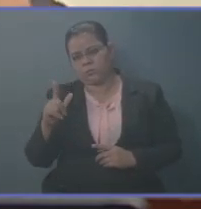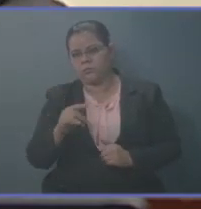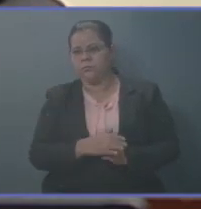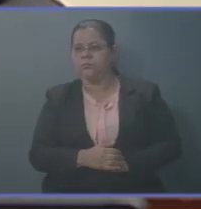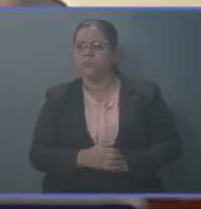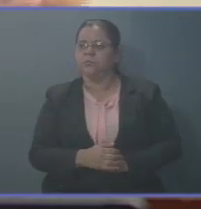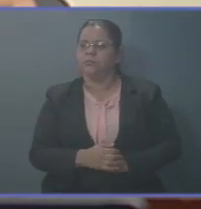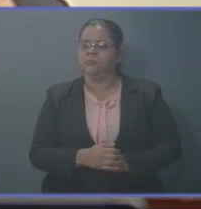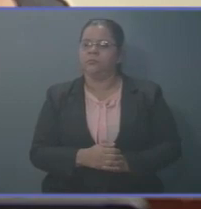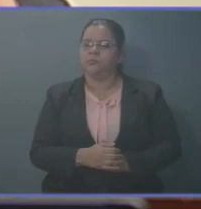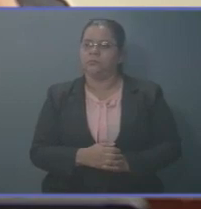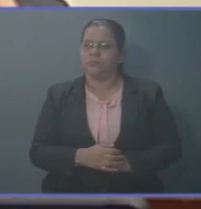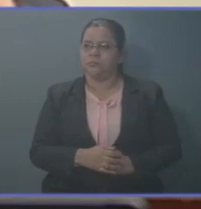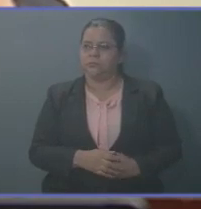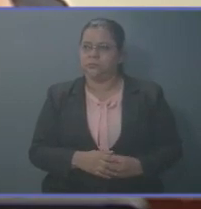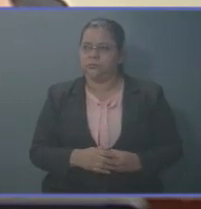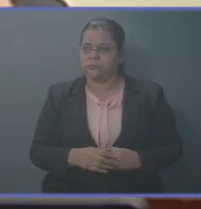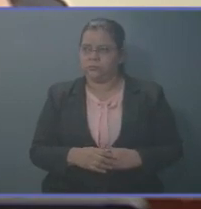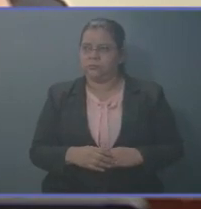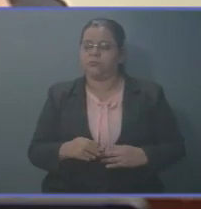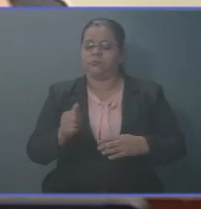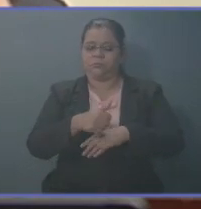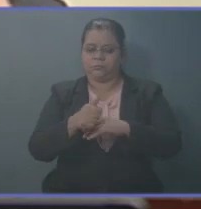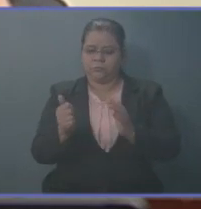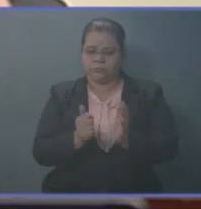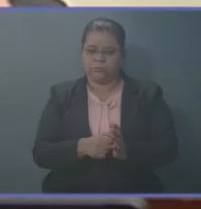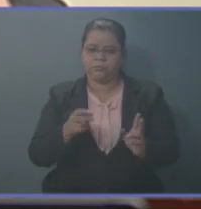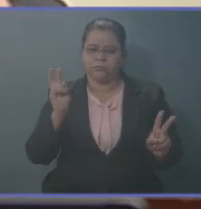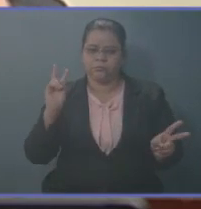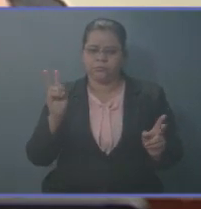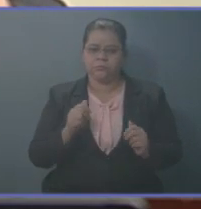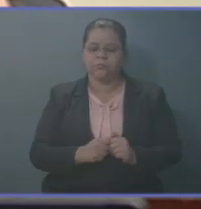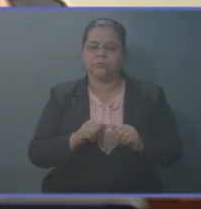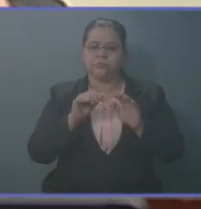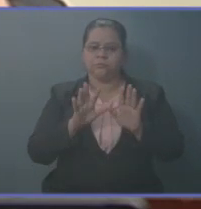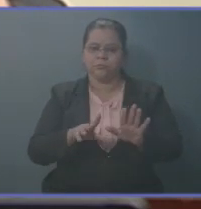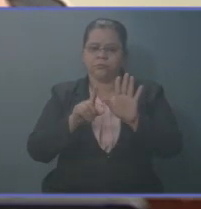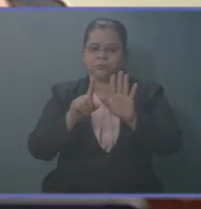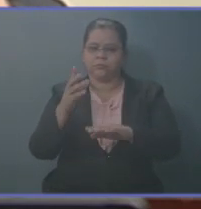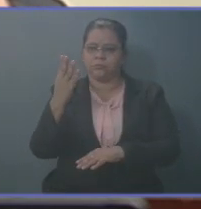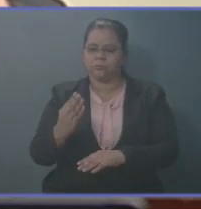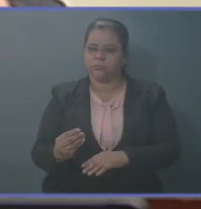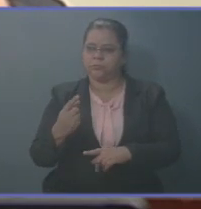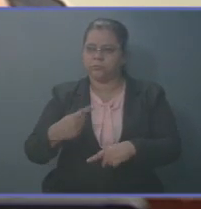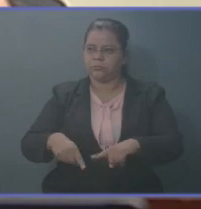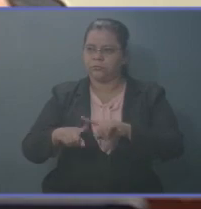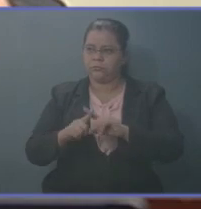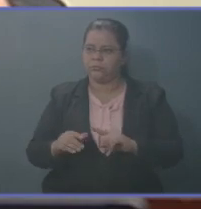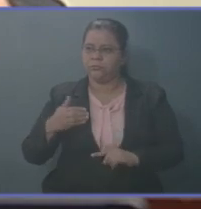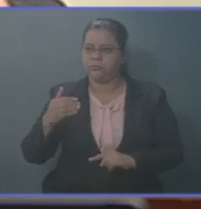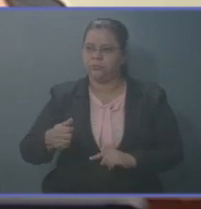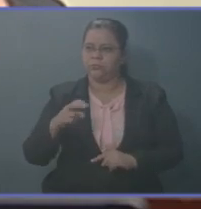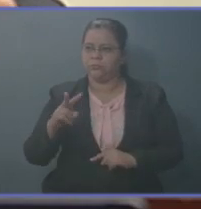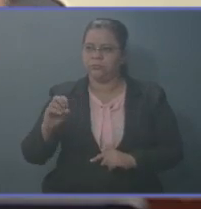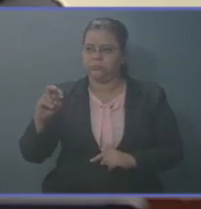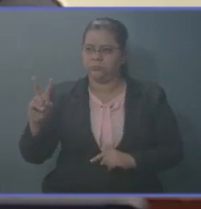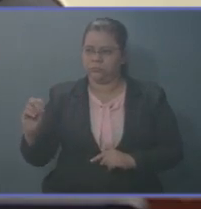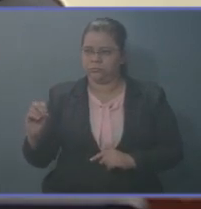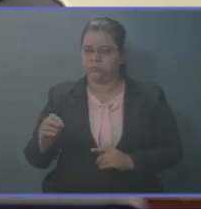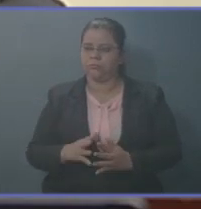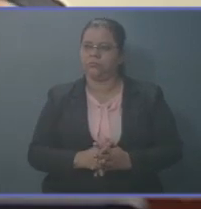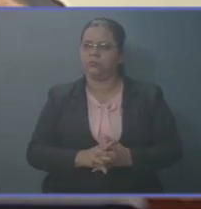correspondientes. Dado en el Salón Azul del Palacio Legislativo de San Salvador los 16 días del mes de abril del año